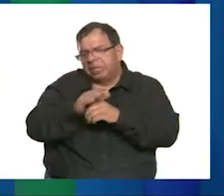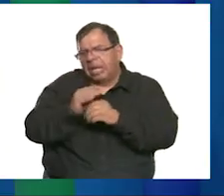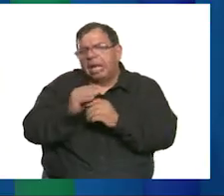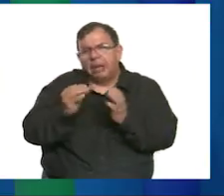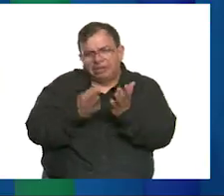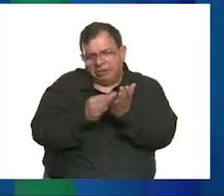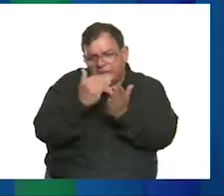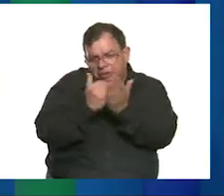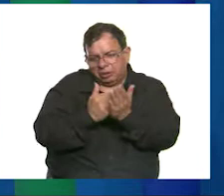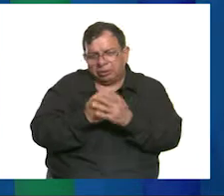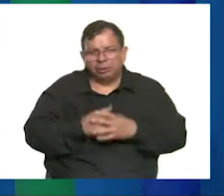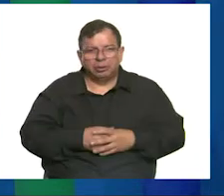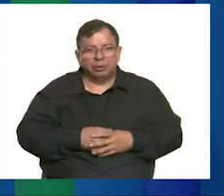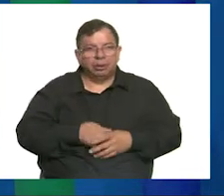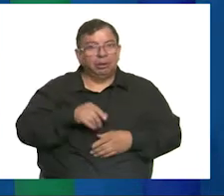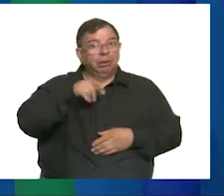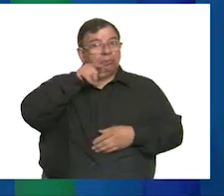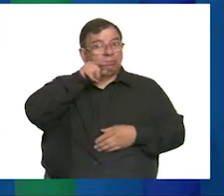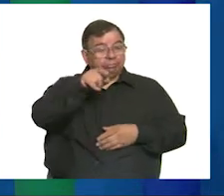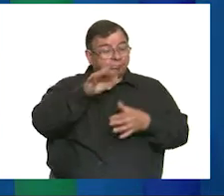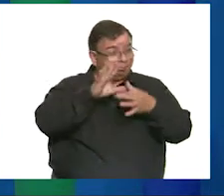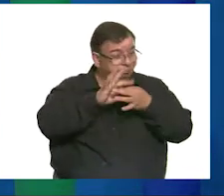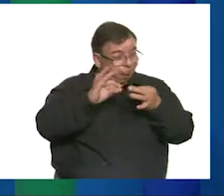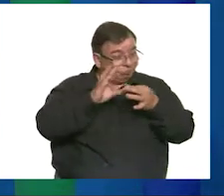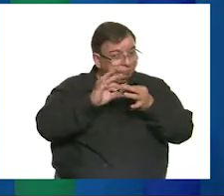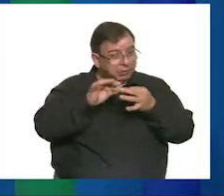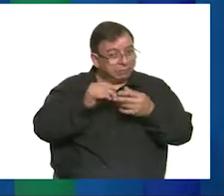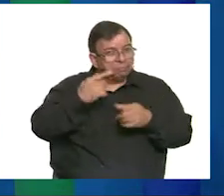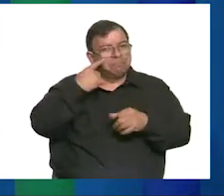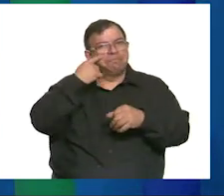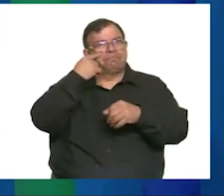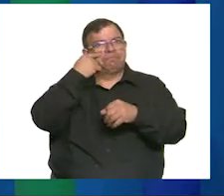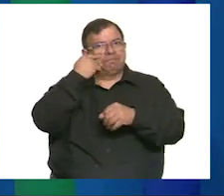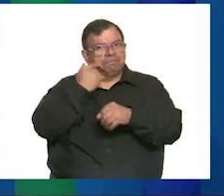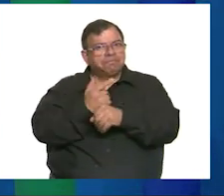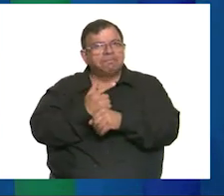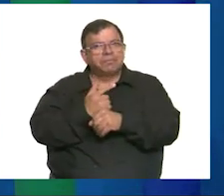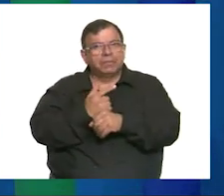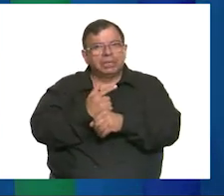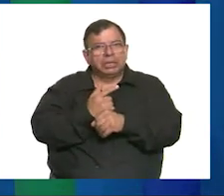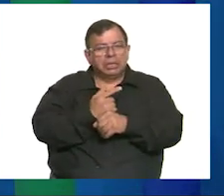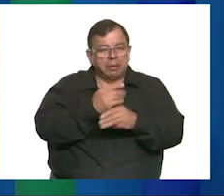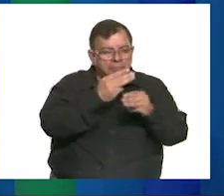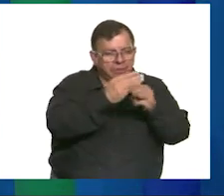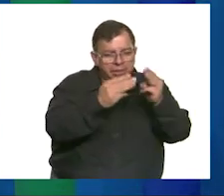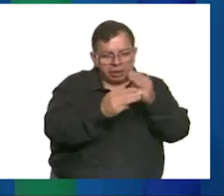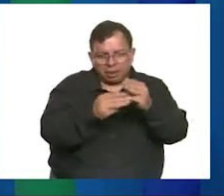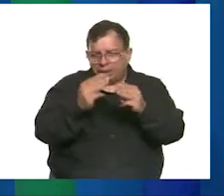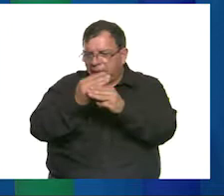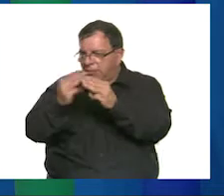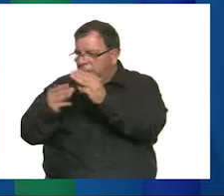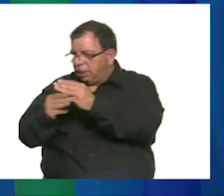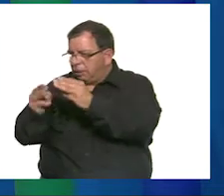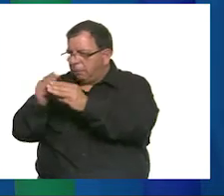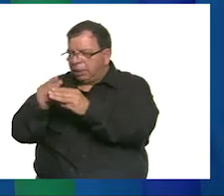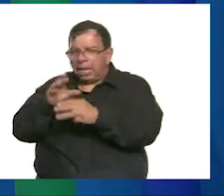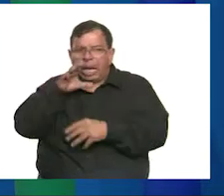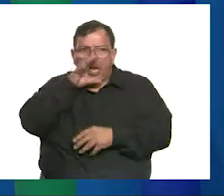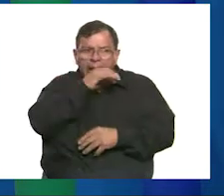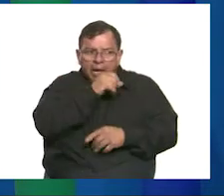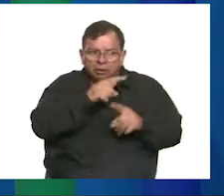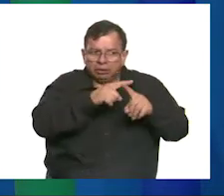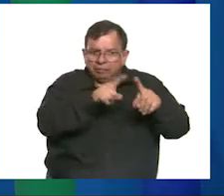¿verdad? Con esto que acabas de mencionar, nos damos cuenta de que no a todos los materiales les pasa lo mismo.